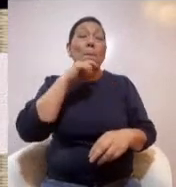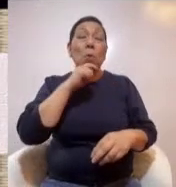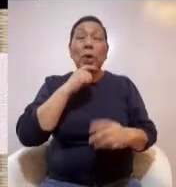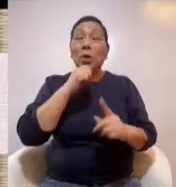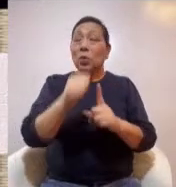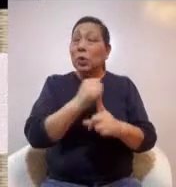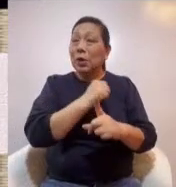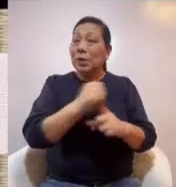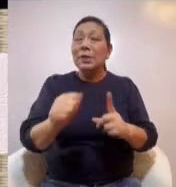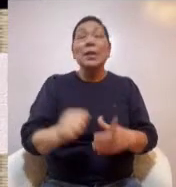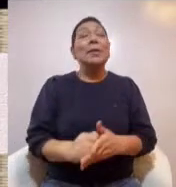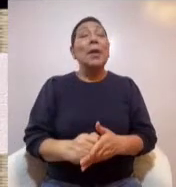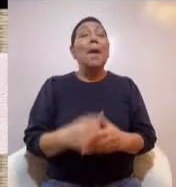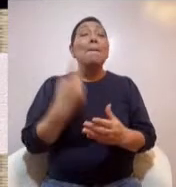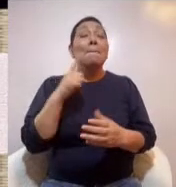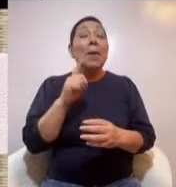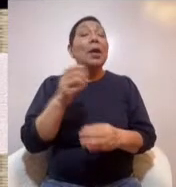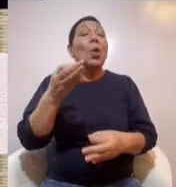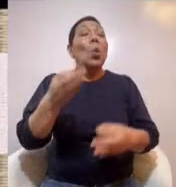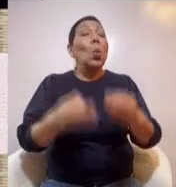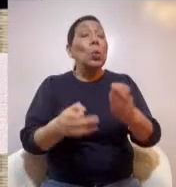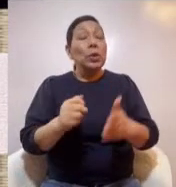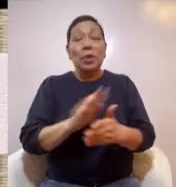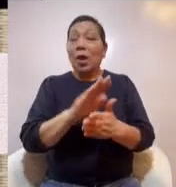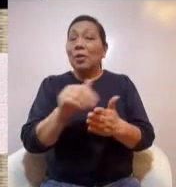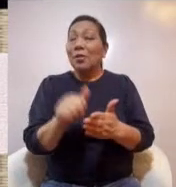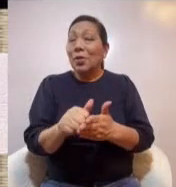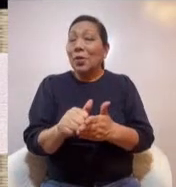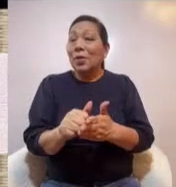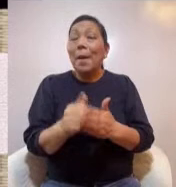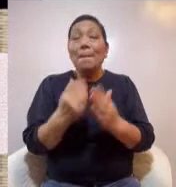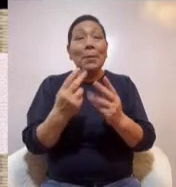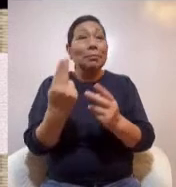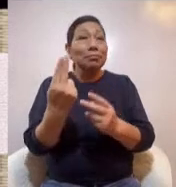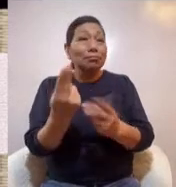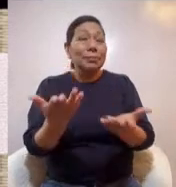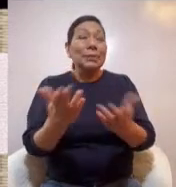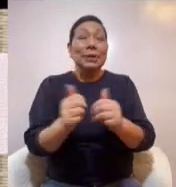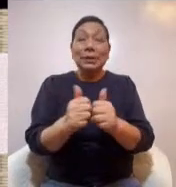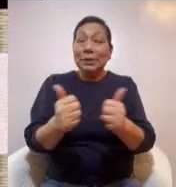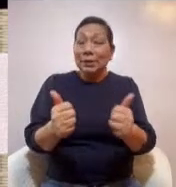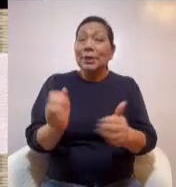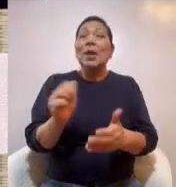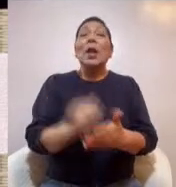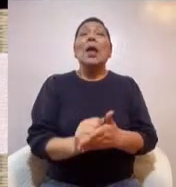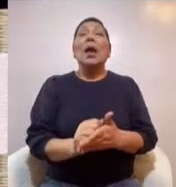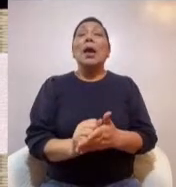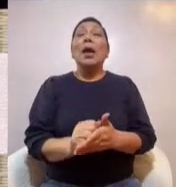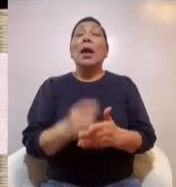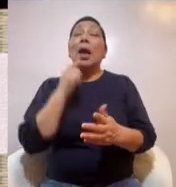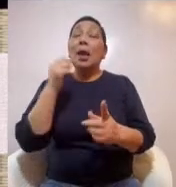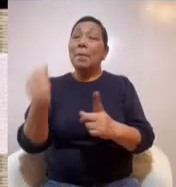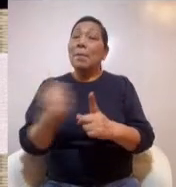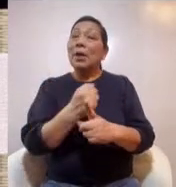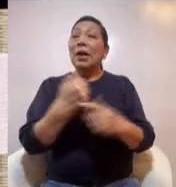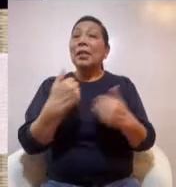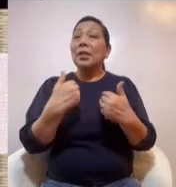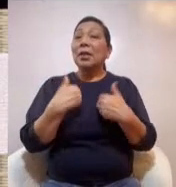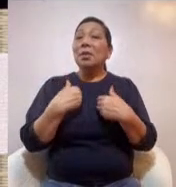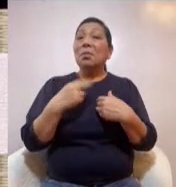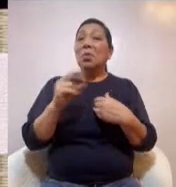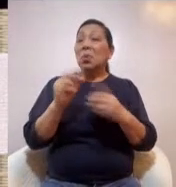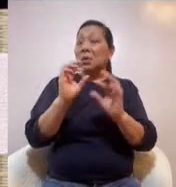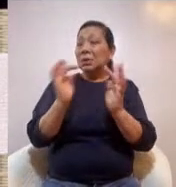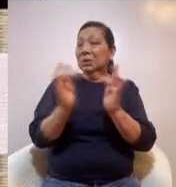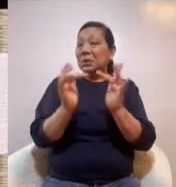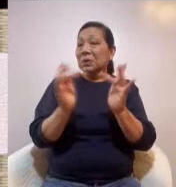las mujeres víctimas de violencia para justificar todavía a las parejas, a las exparejas o incluso al agresor que no